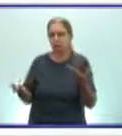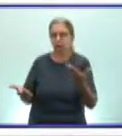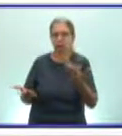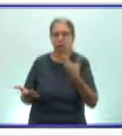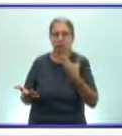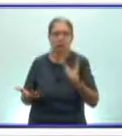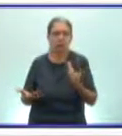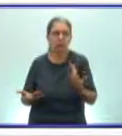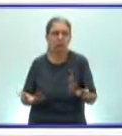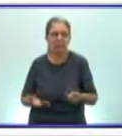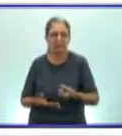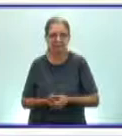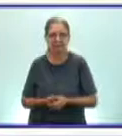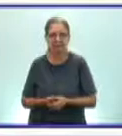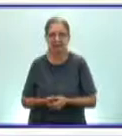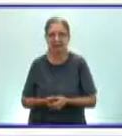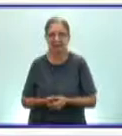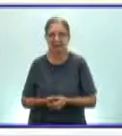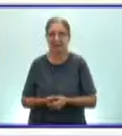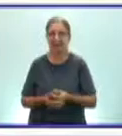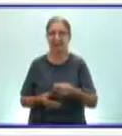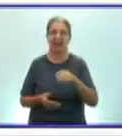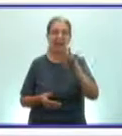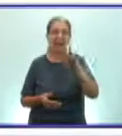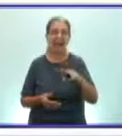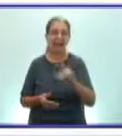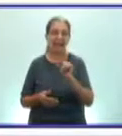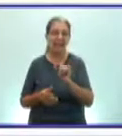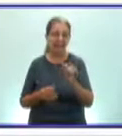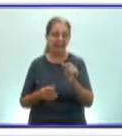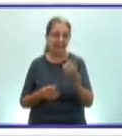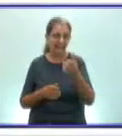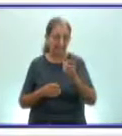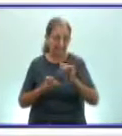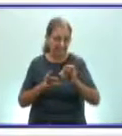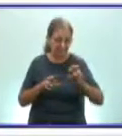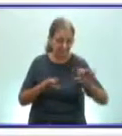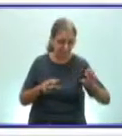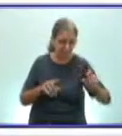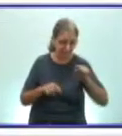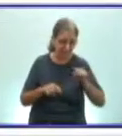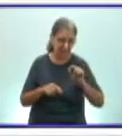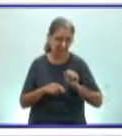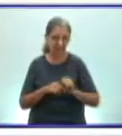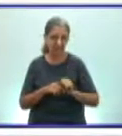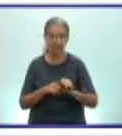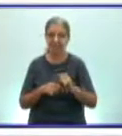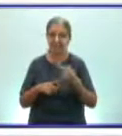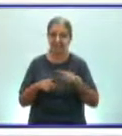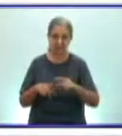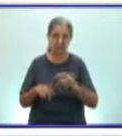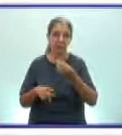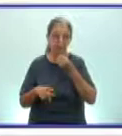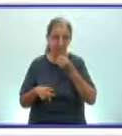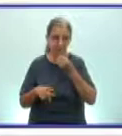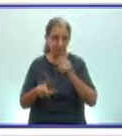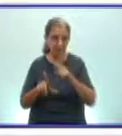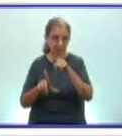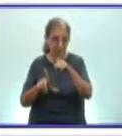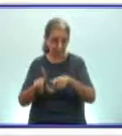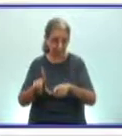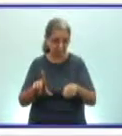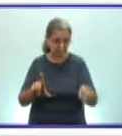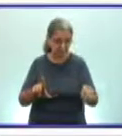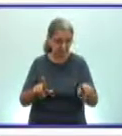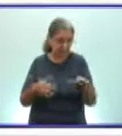con una aplicación informática, pero usted lo puede hacer, por supuesto, con sus instrumentos de trazado,